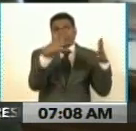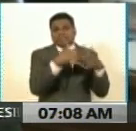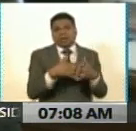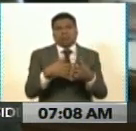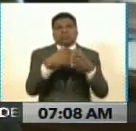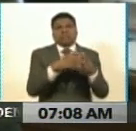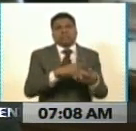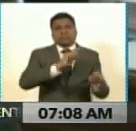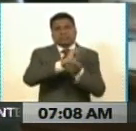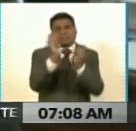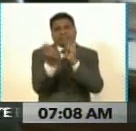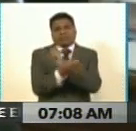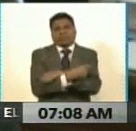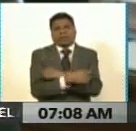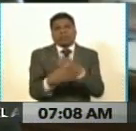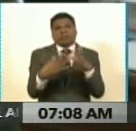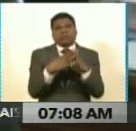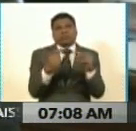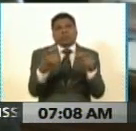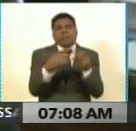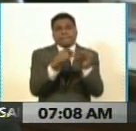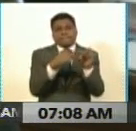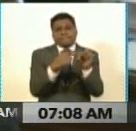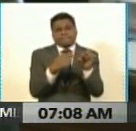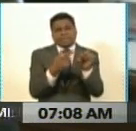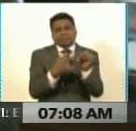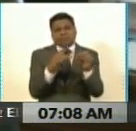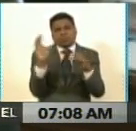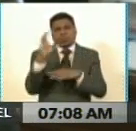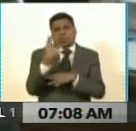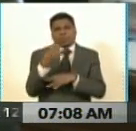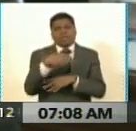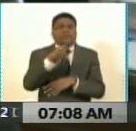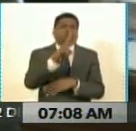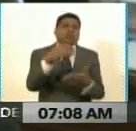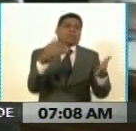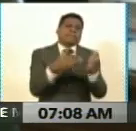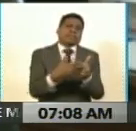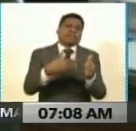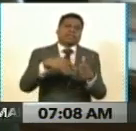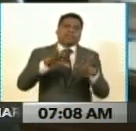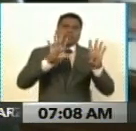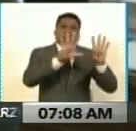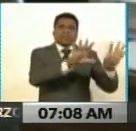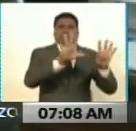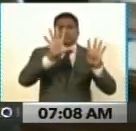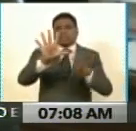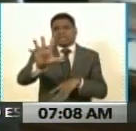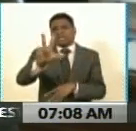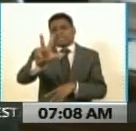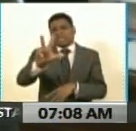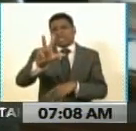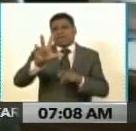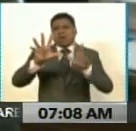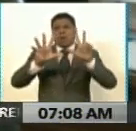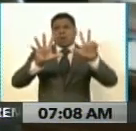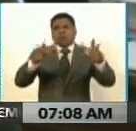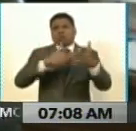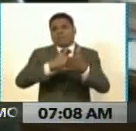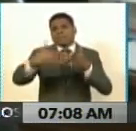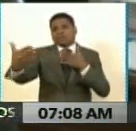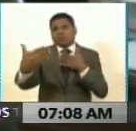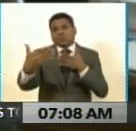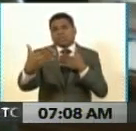en pesos colombianos estamos hablando de 2938 millones de pesos colombiano